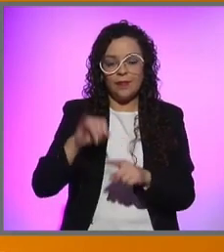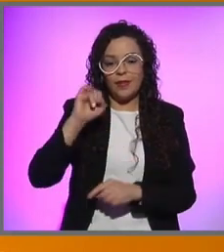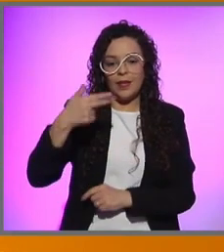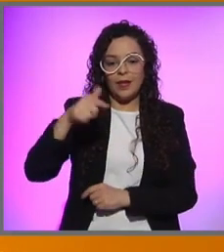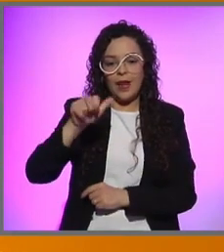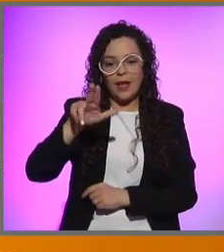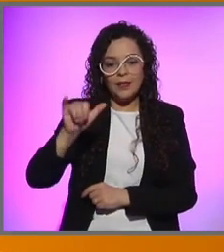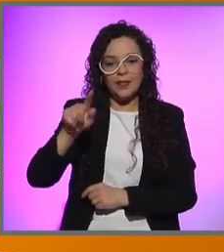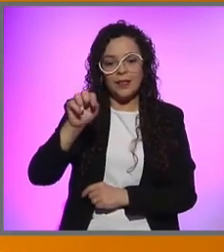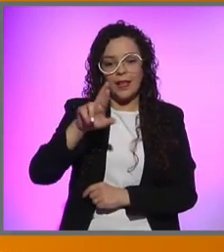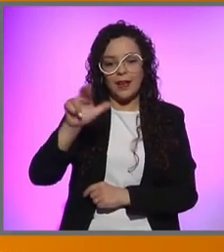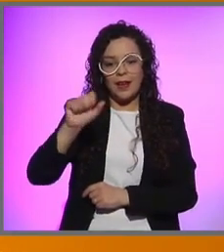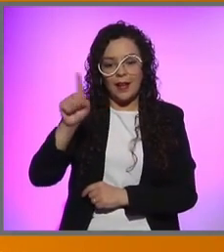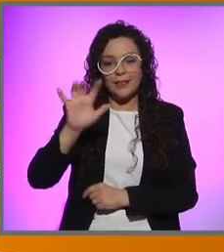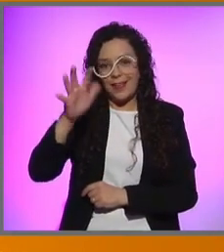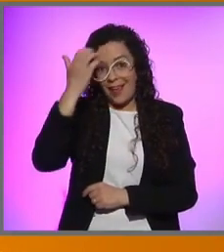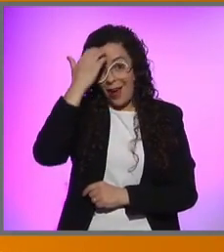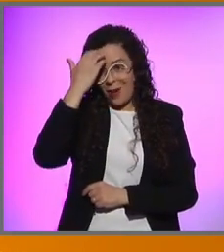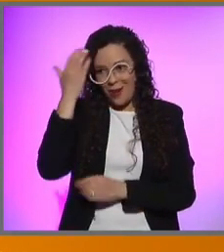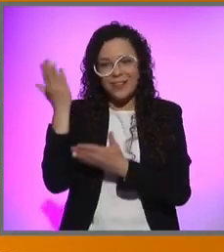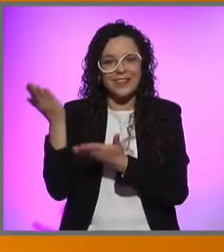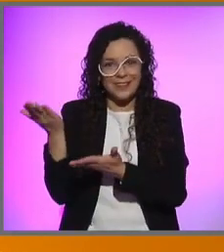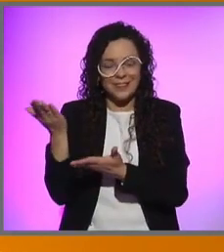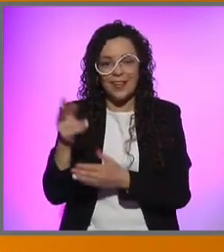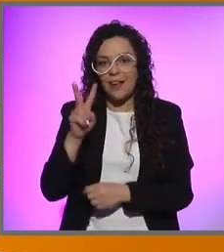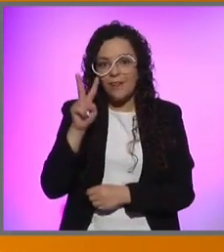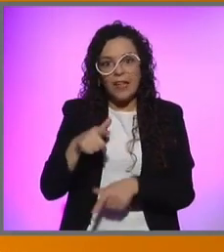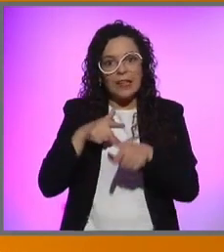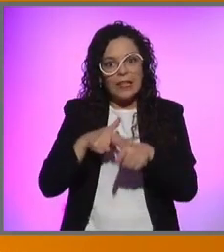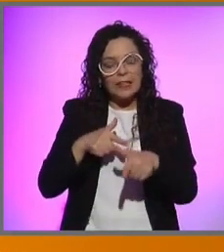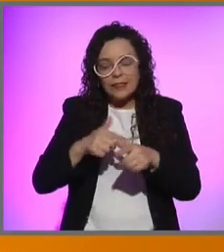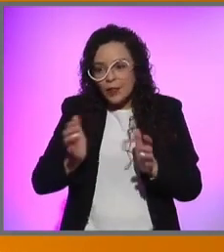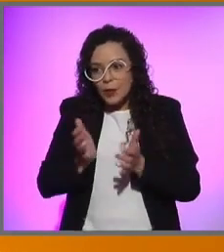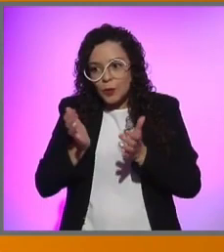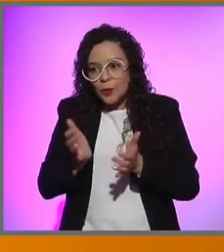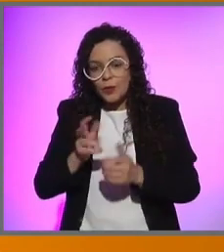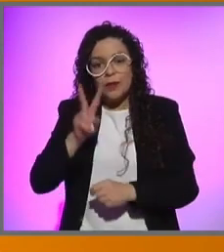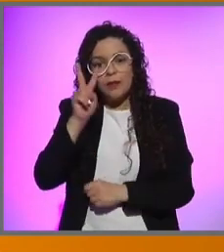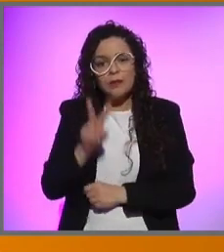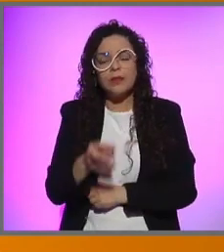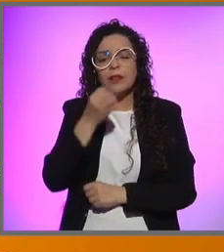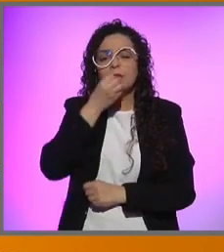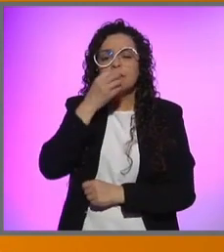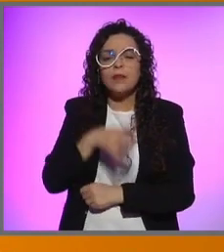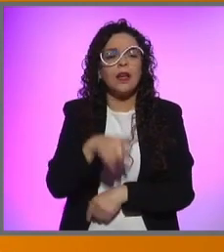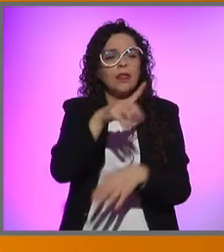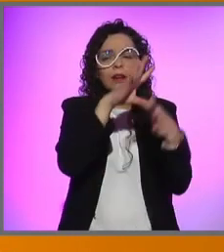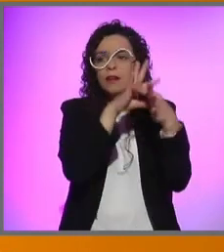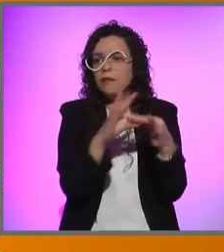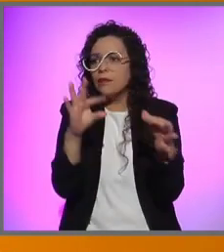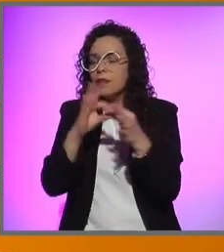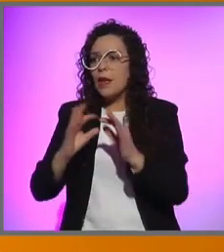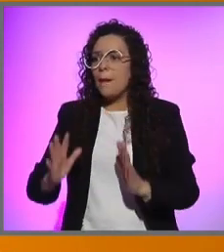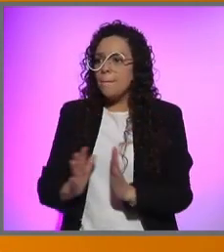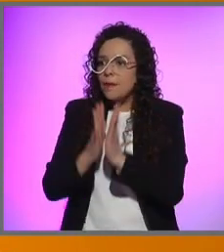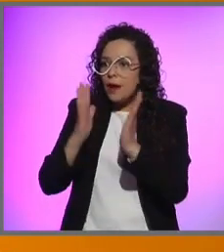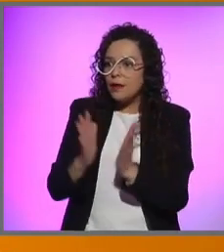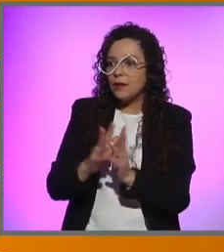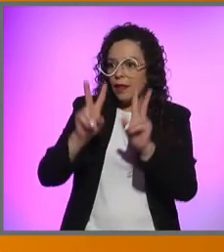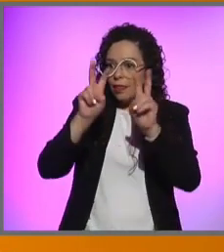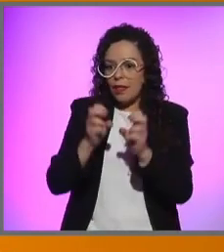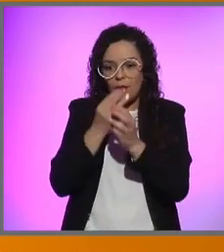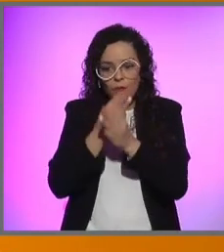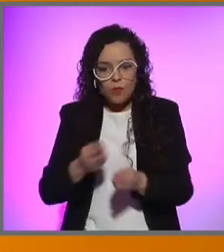quien ya conocemos y que no deja de sorprendernos. Fue una ceremonia entrañable por los discursos, las participaciones musicales y